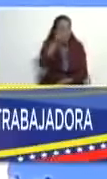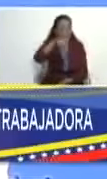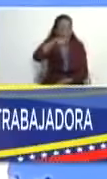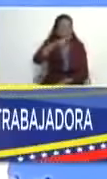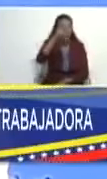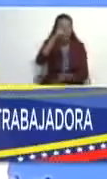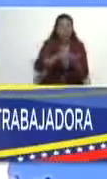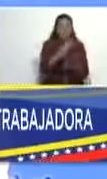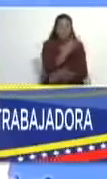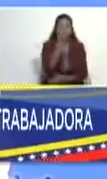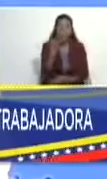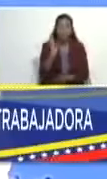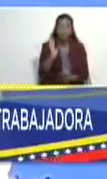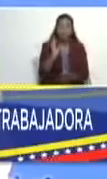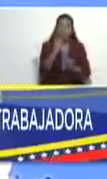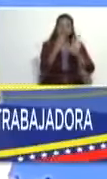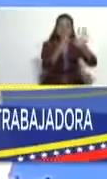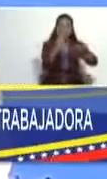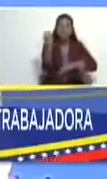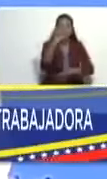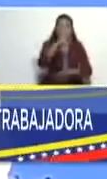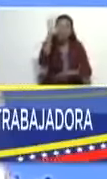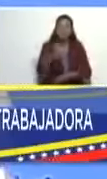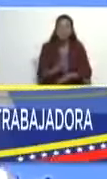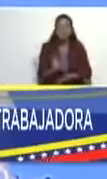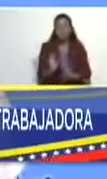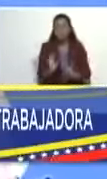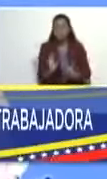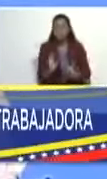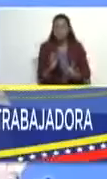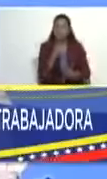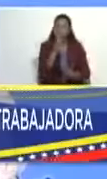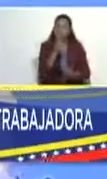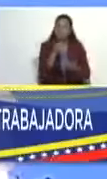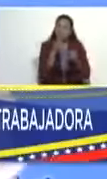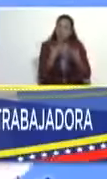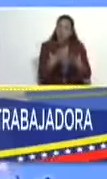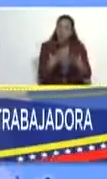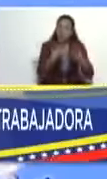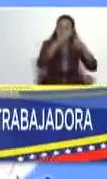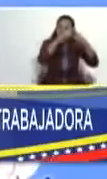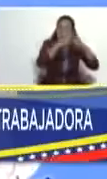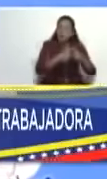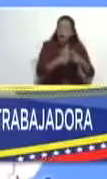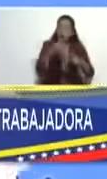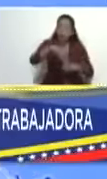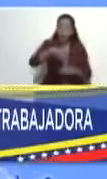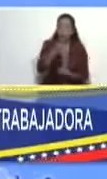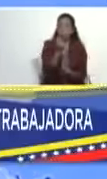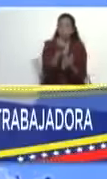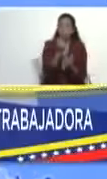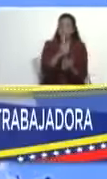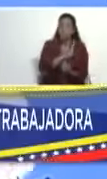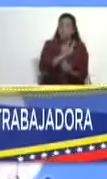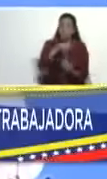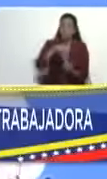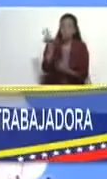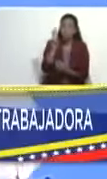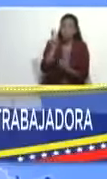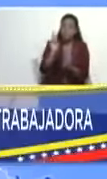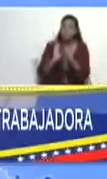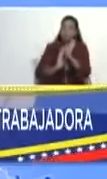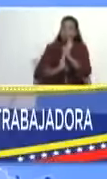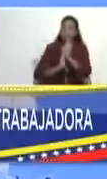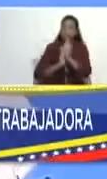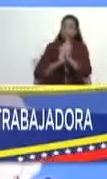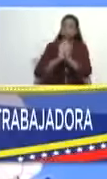año del 60%. Buenas noticias para la economía en fase de reconstrucción,